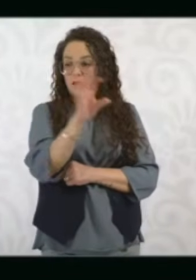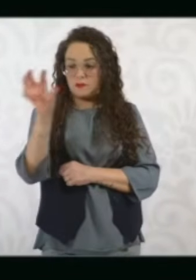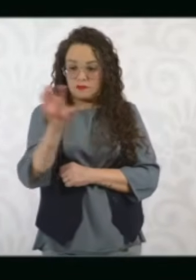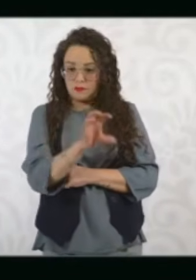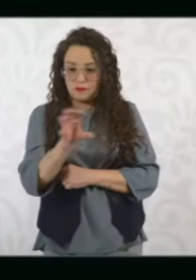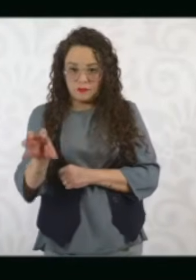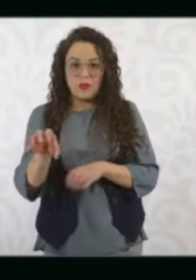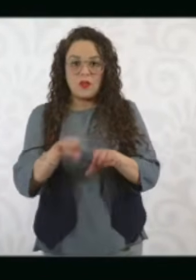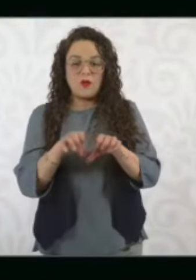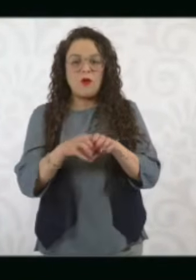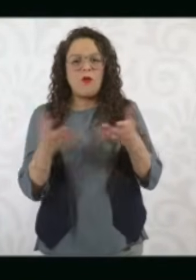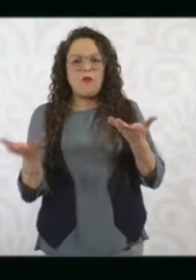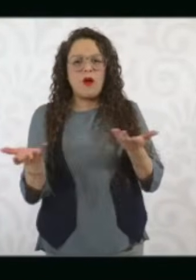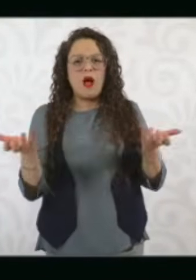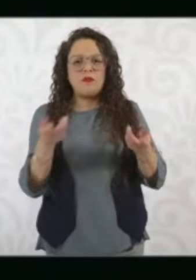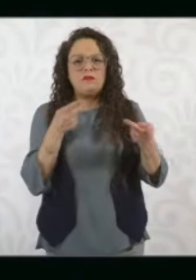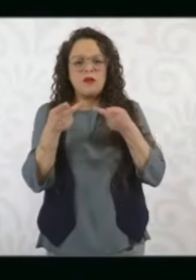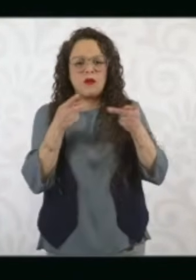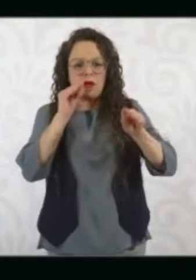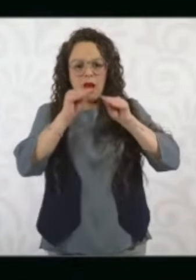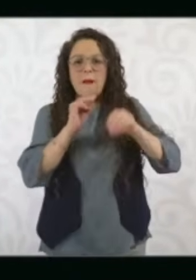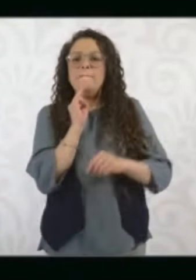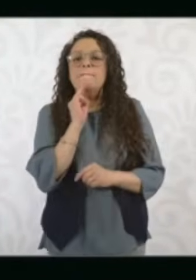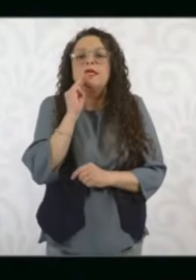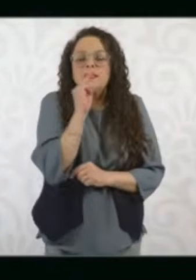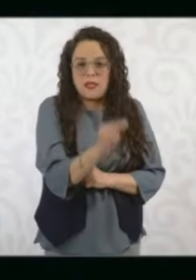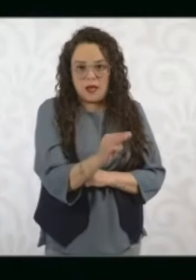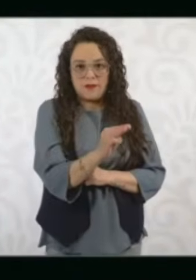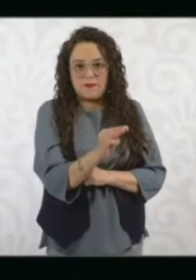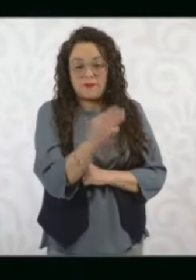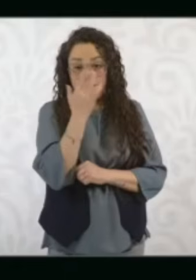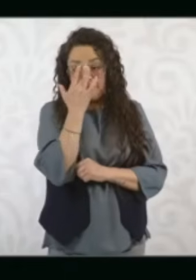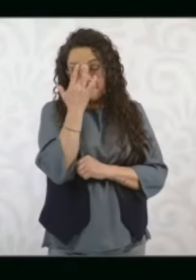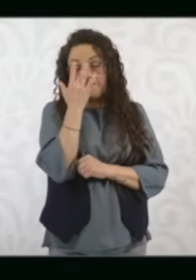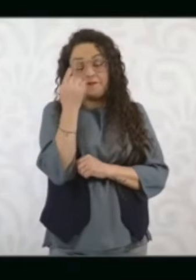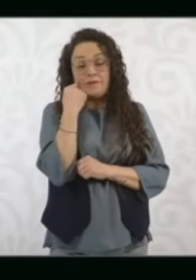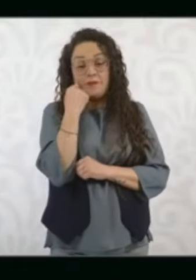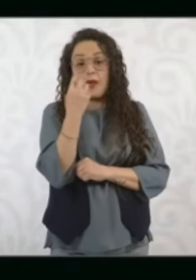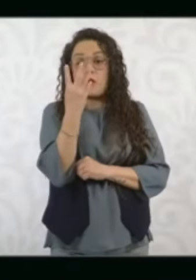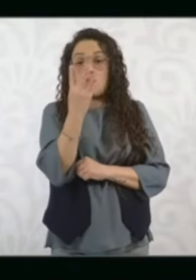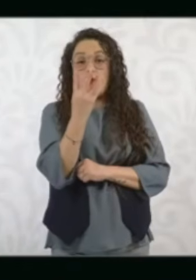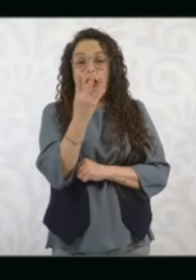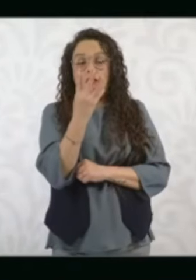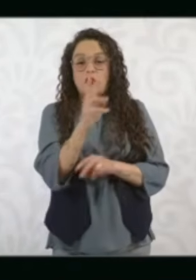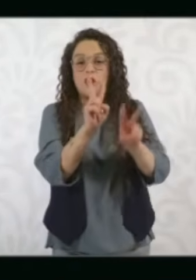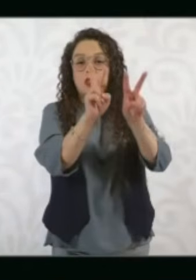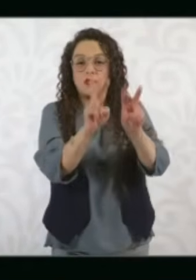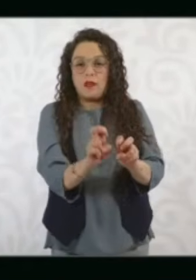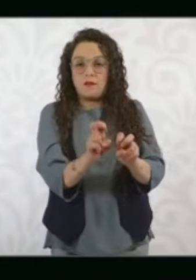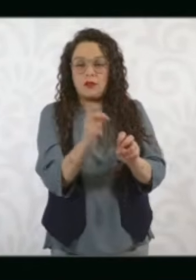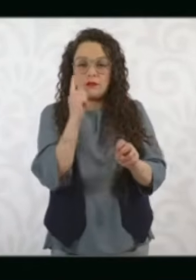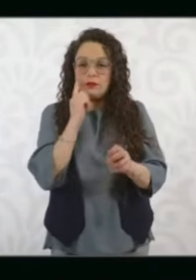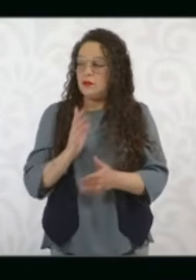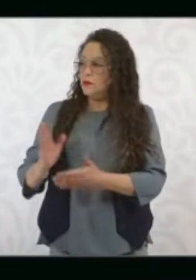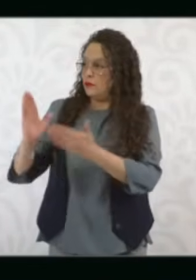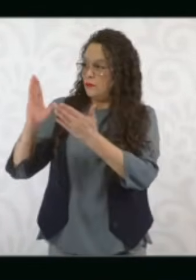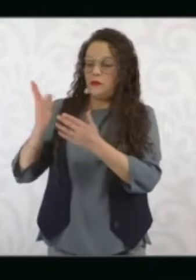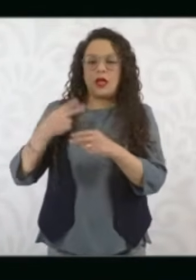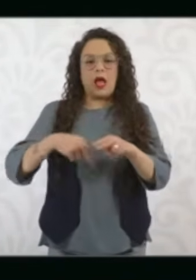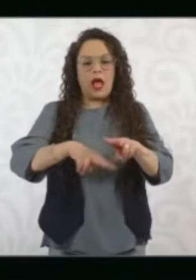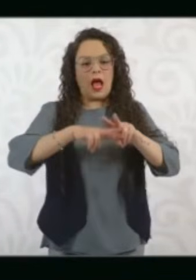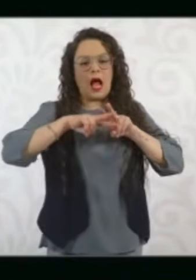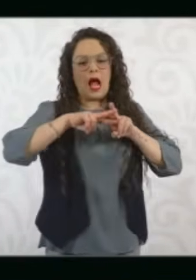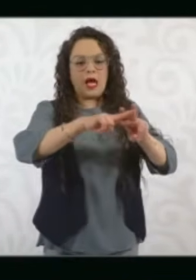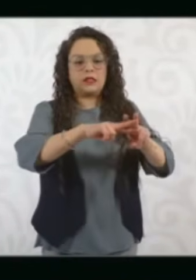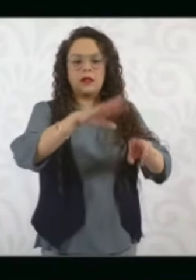mensaje. Entonces, se concentra mucho la red en estos 4 temas. Son los hashtags que